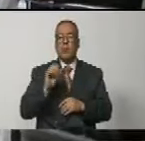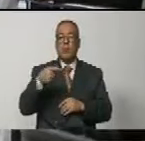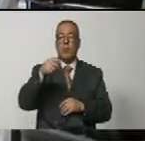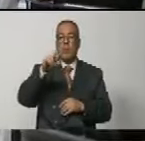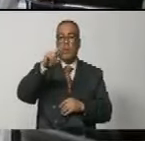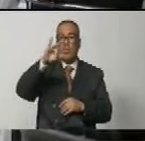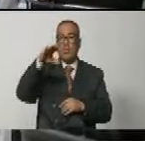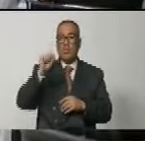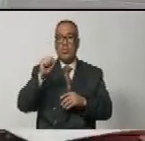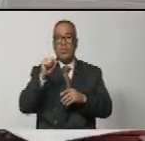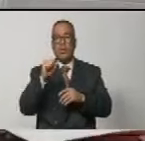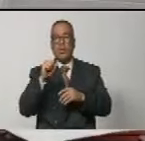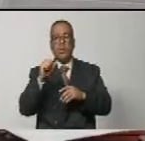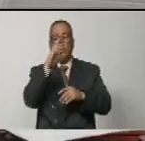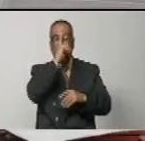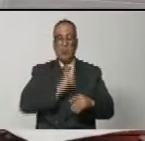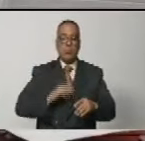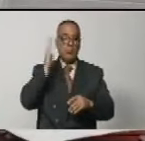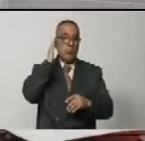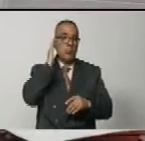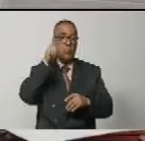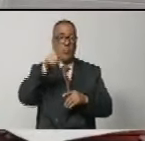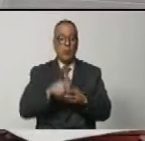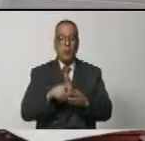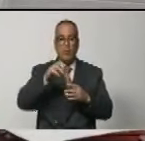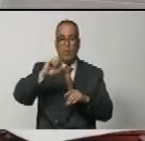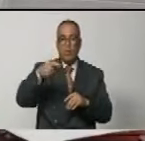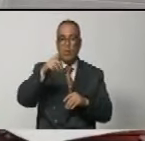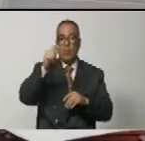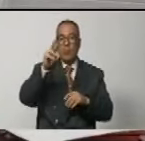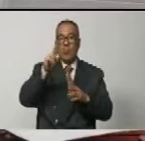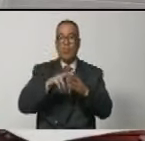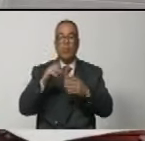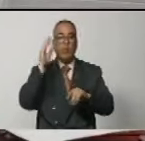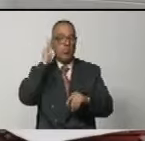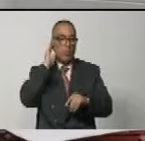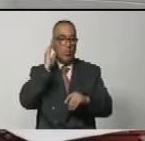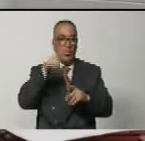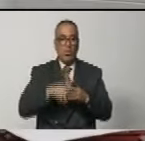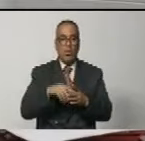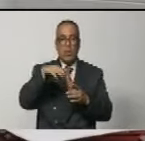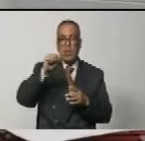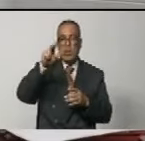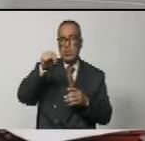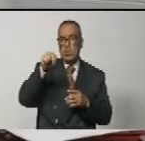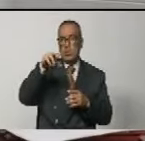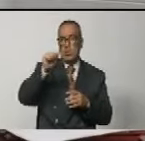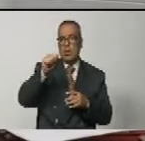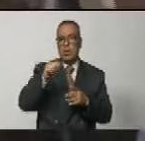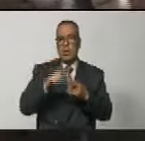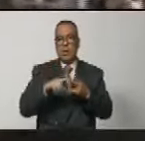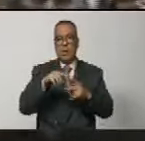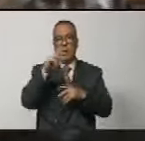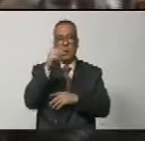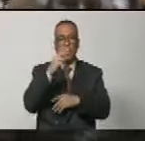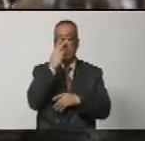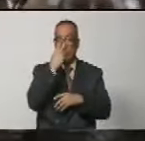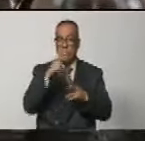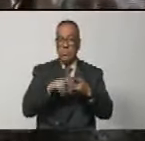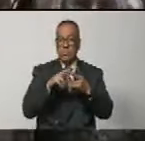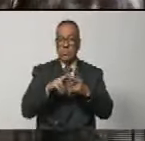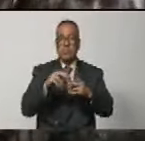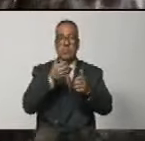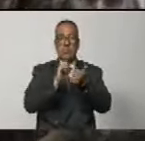Gloria Centeno, discapacidad auditiva. Gil Augusto Escobar, discapacidad auditiva. Ana Zambrano, discapacidad visual,